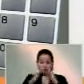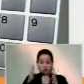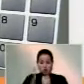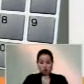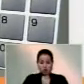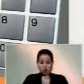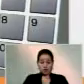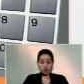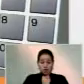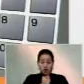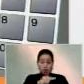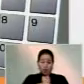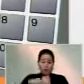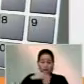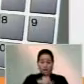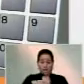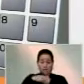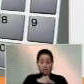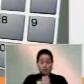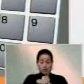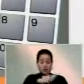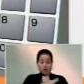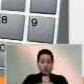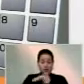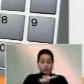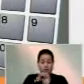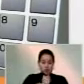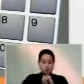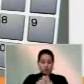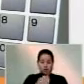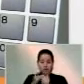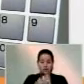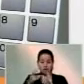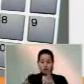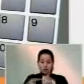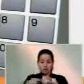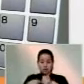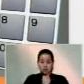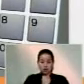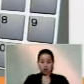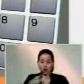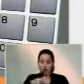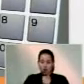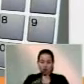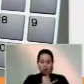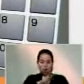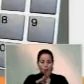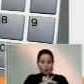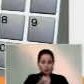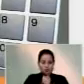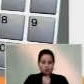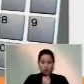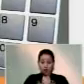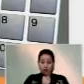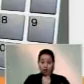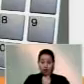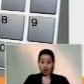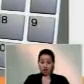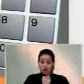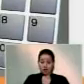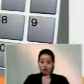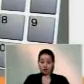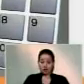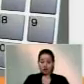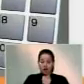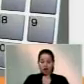uno de los miembros de la Comisión Interamericana de los Derechos Humanos, como es el señor Cantón, sino con el propio secretario general de la Organización